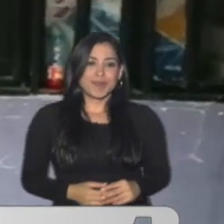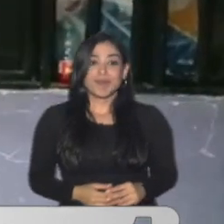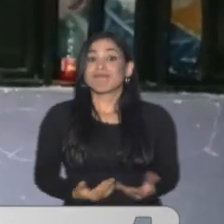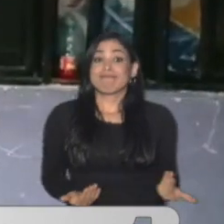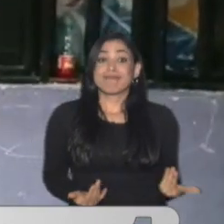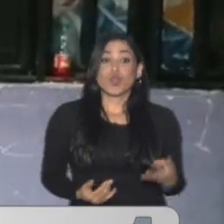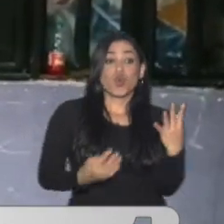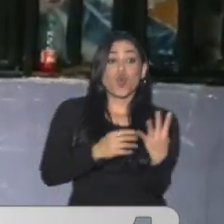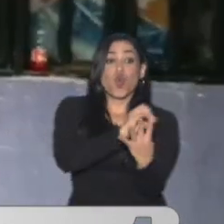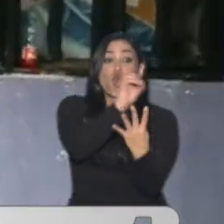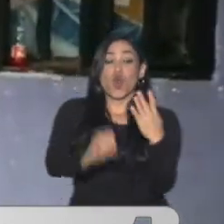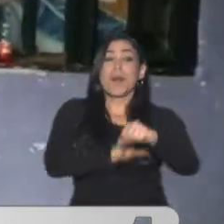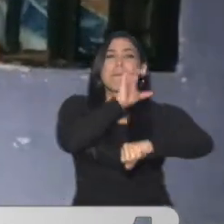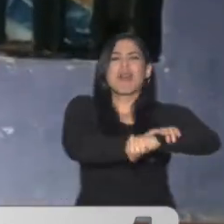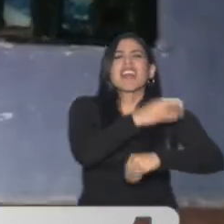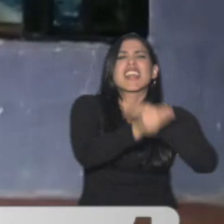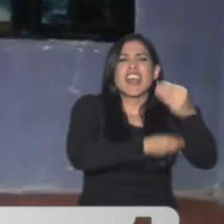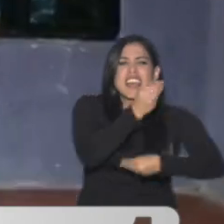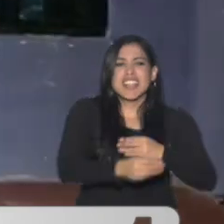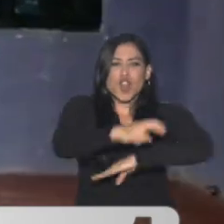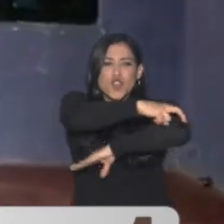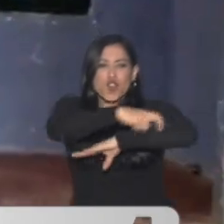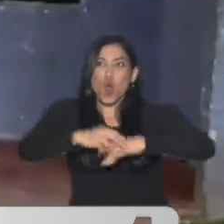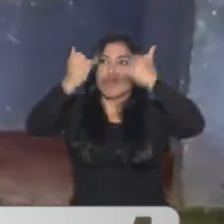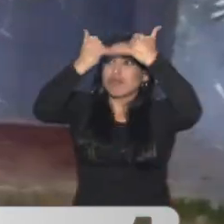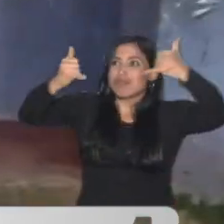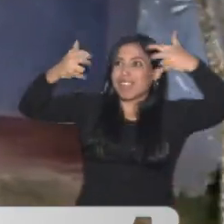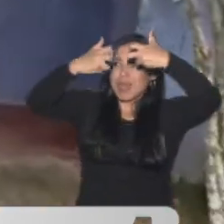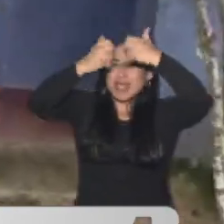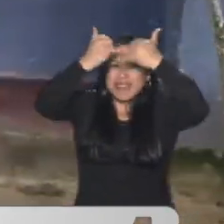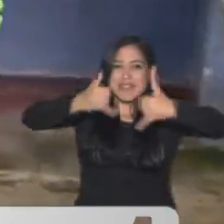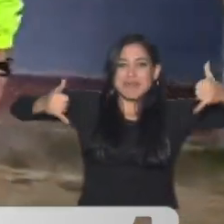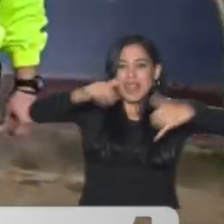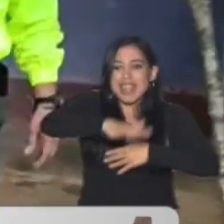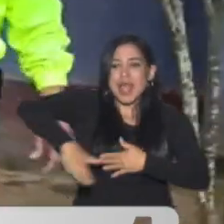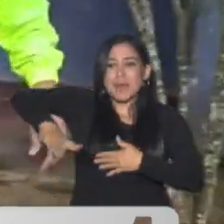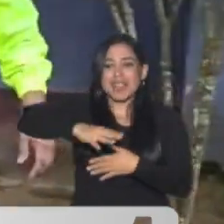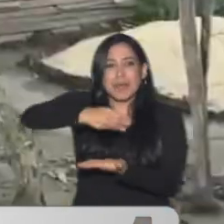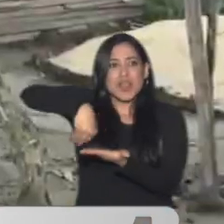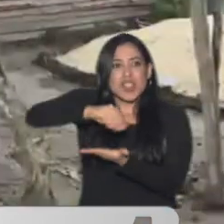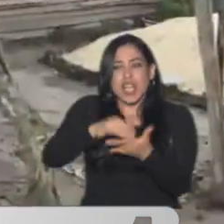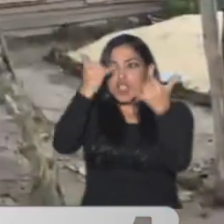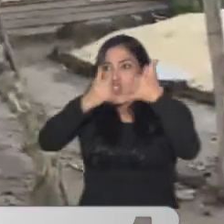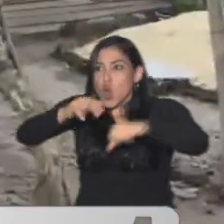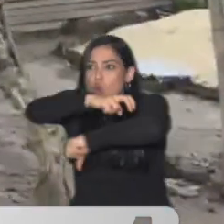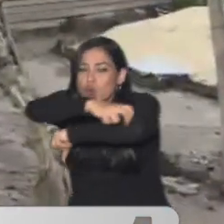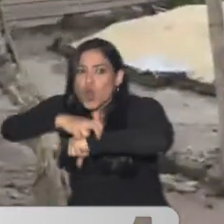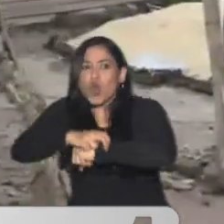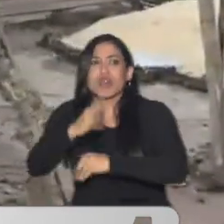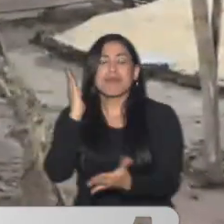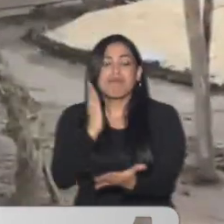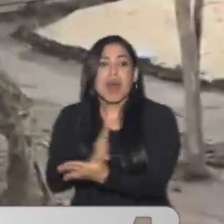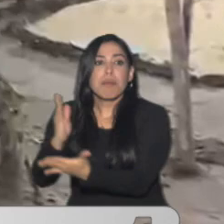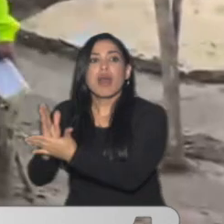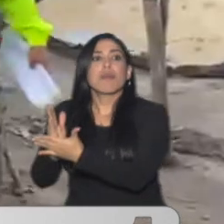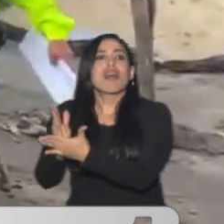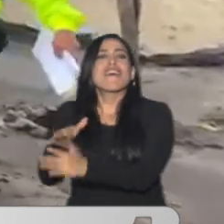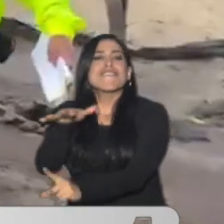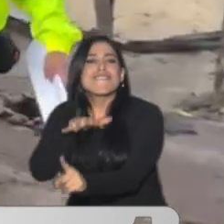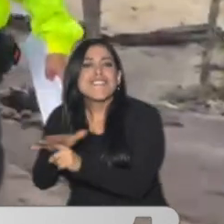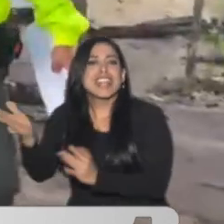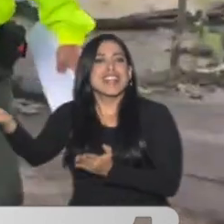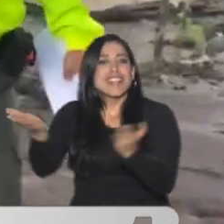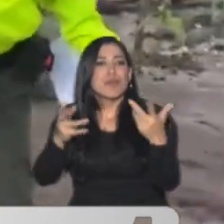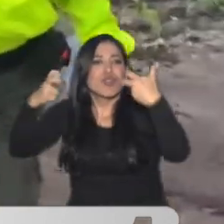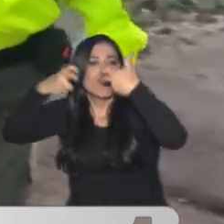los cuatro capturados se dedicaban al hurto de redes eléctricas del zona rural del departamento tras estos actos delictivos se afectaba el